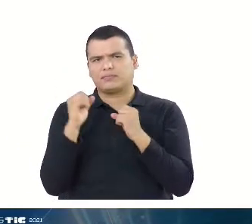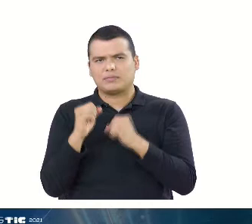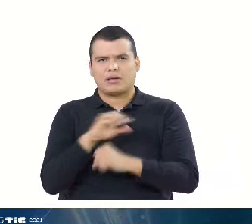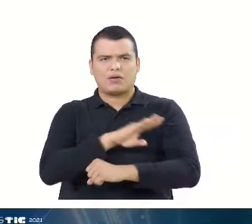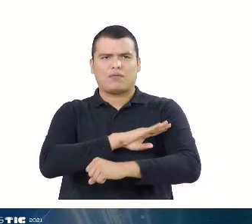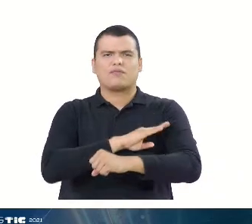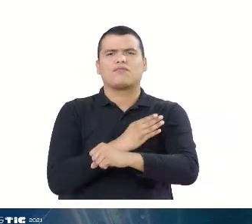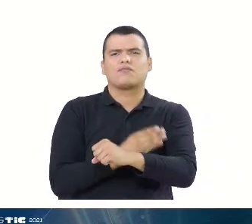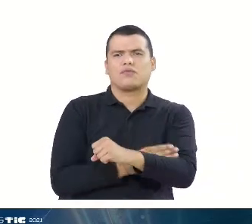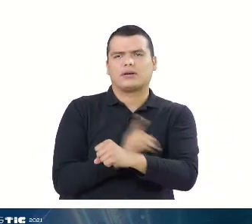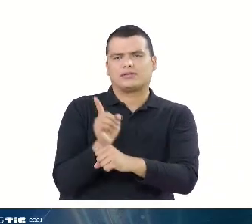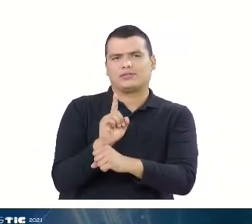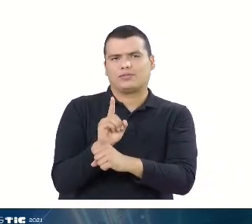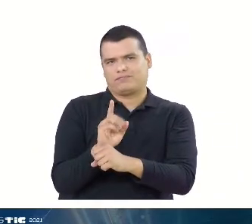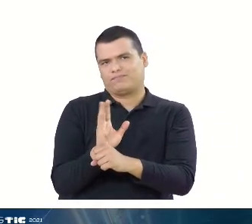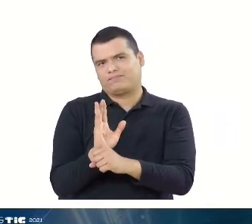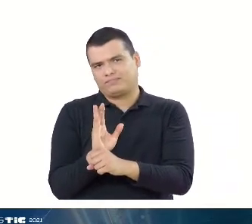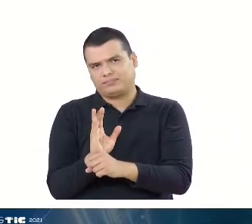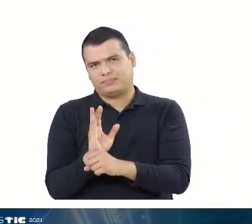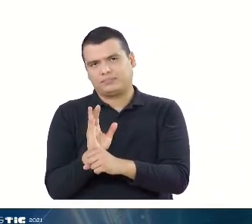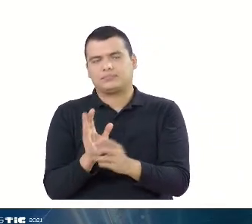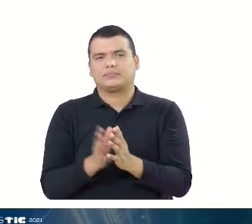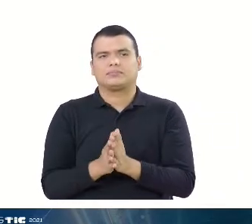esta estructura.